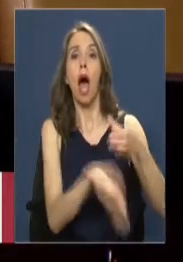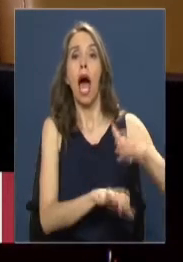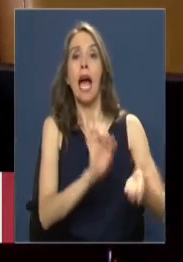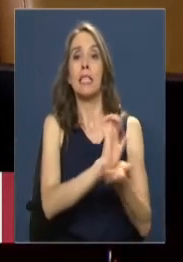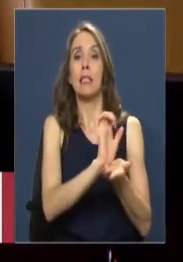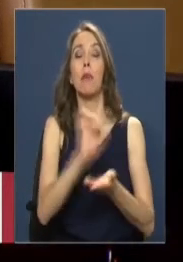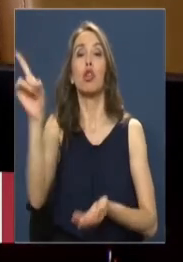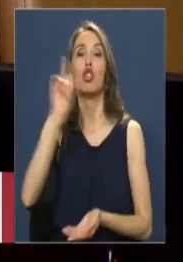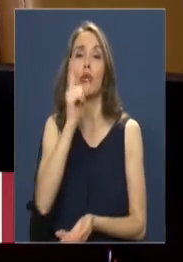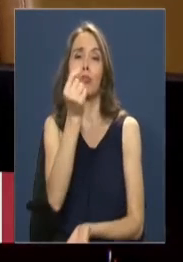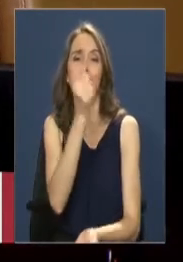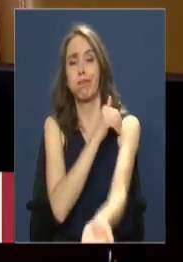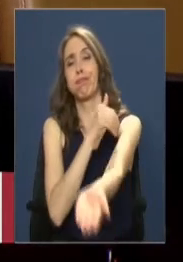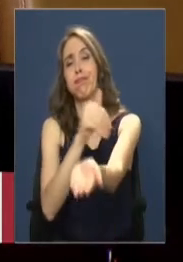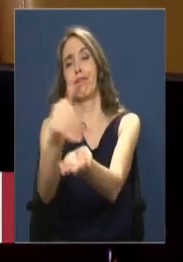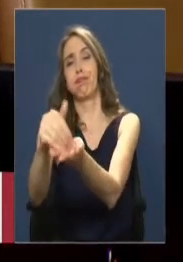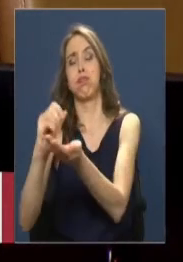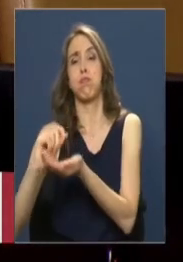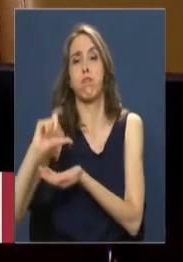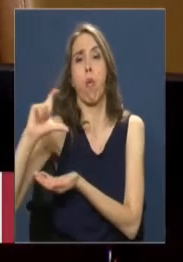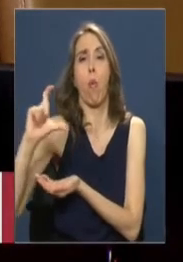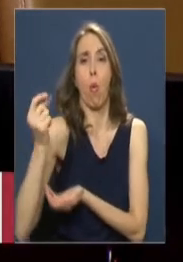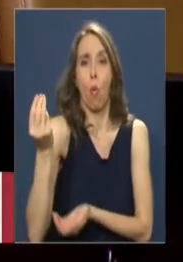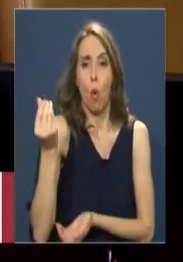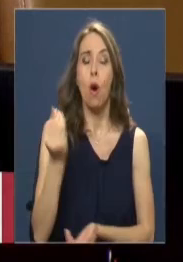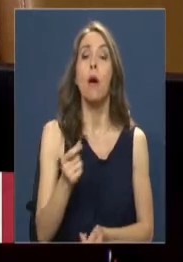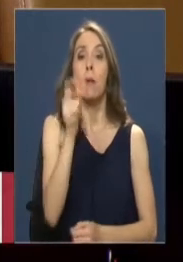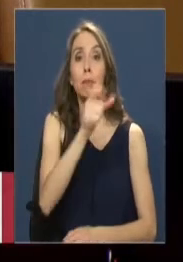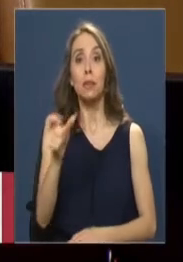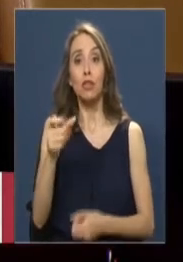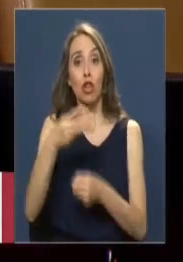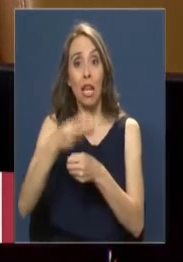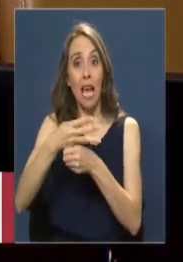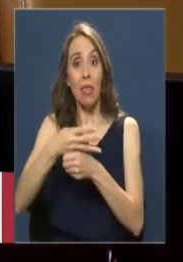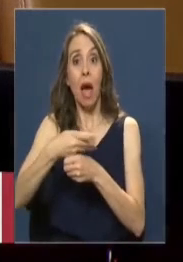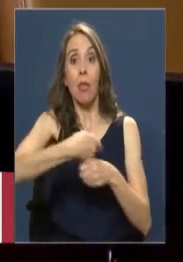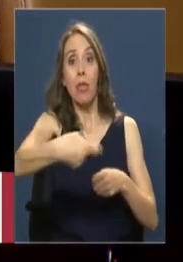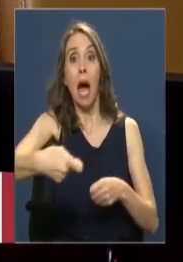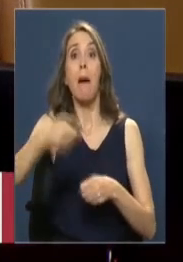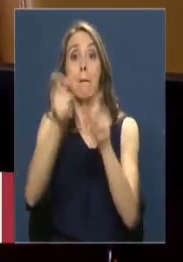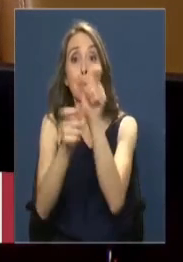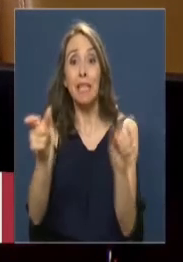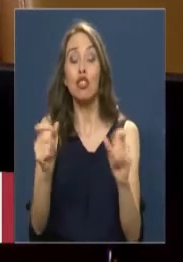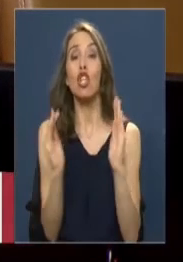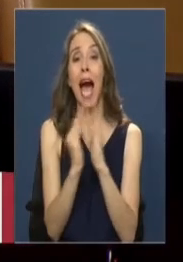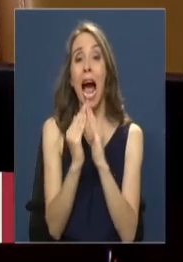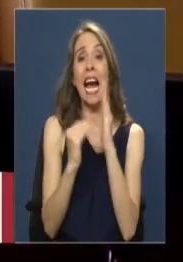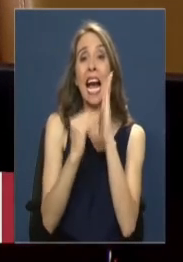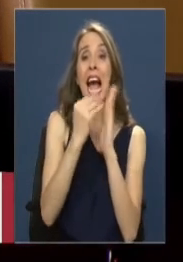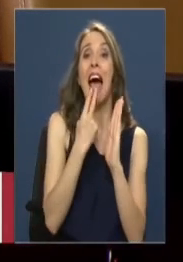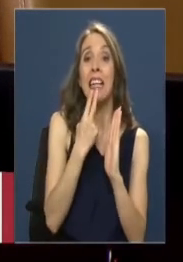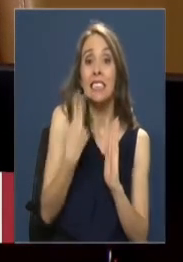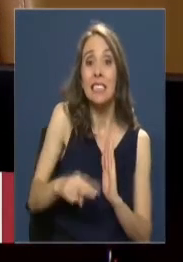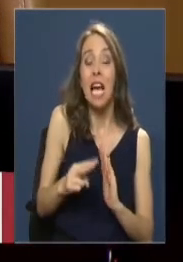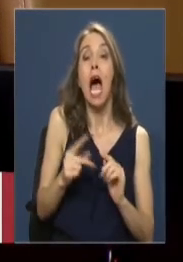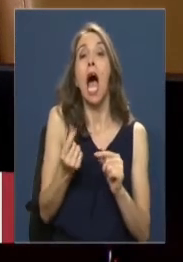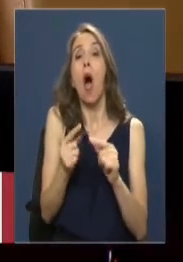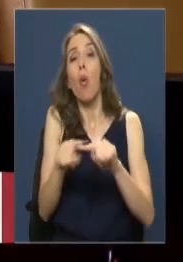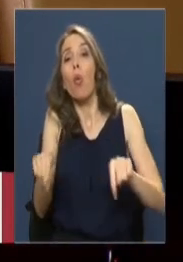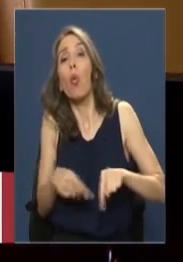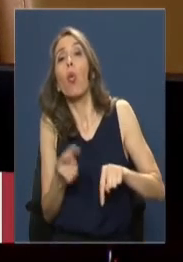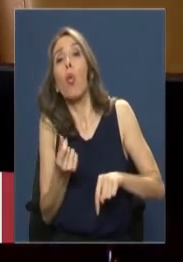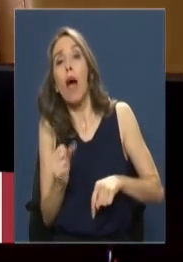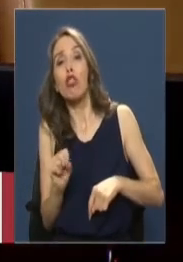ingresos. Se amplía el beneficio para adultos mayores. Las viviendas que no superen los 128 millones de avalúo